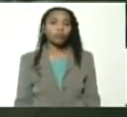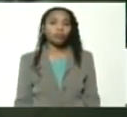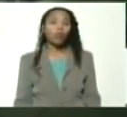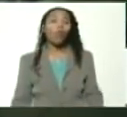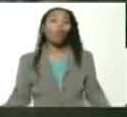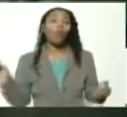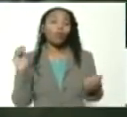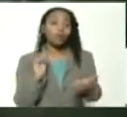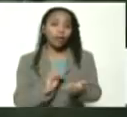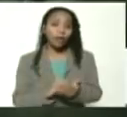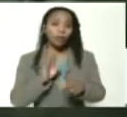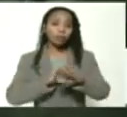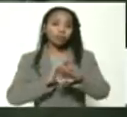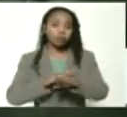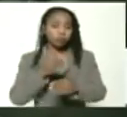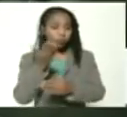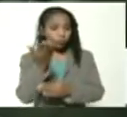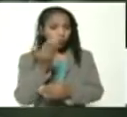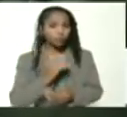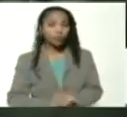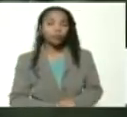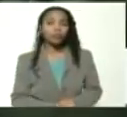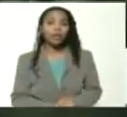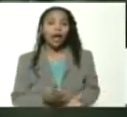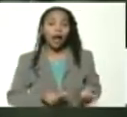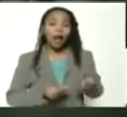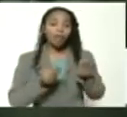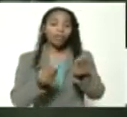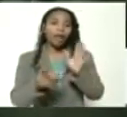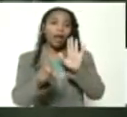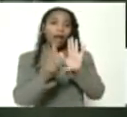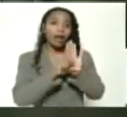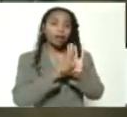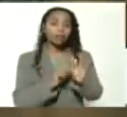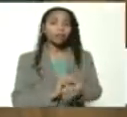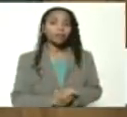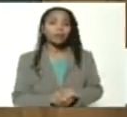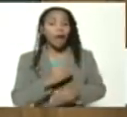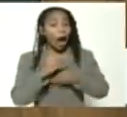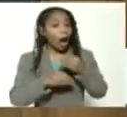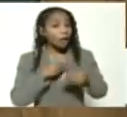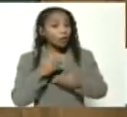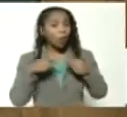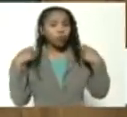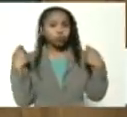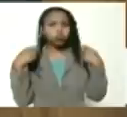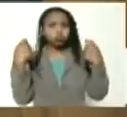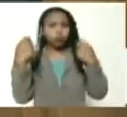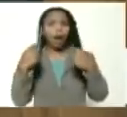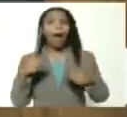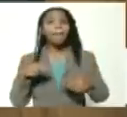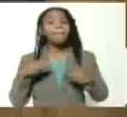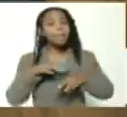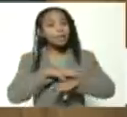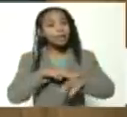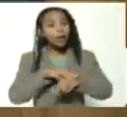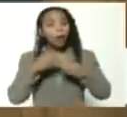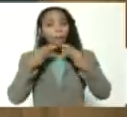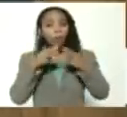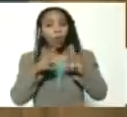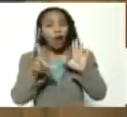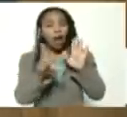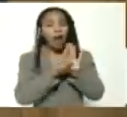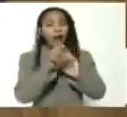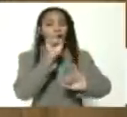volveremos a manifestar acá a usted, la entrega de leyes que ha creado, que ha promovido el Ministerio Público, entre ellas la Ley para